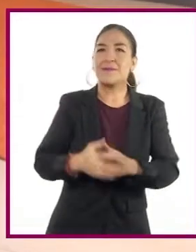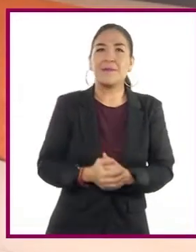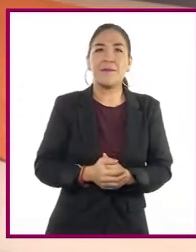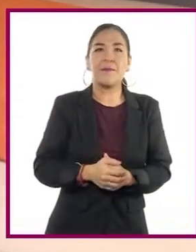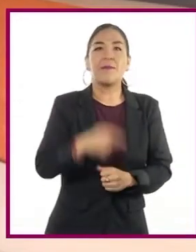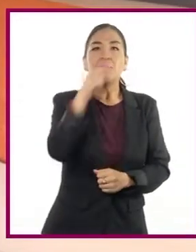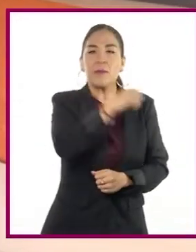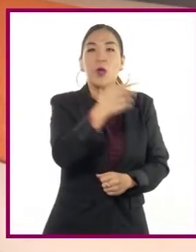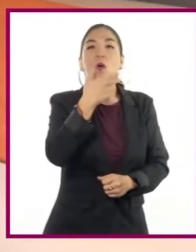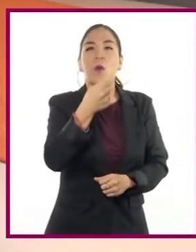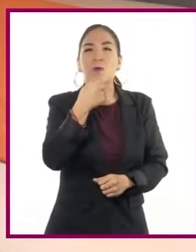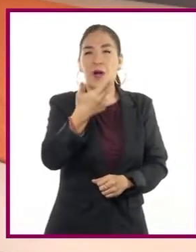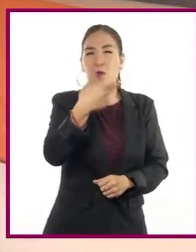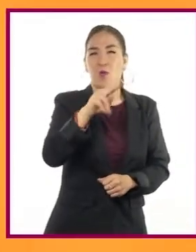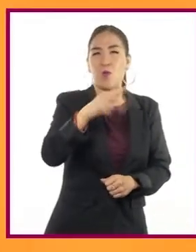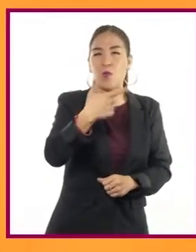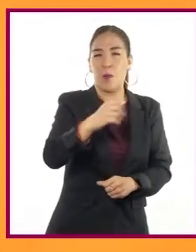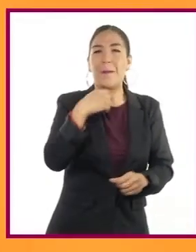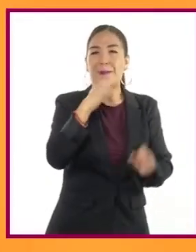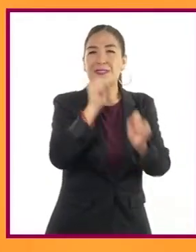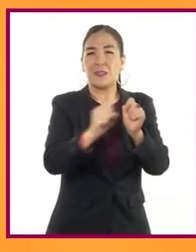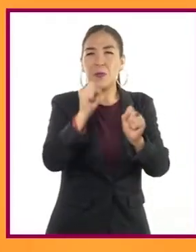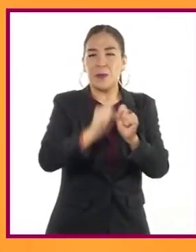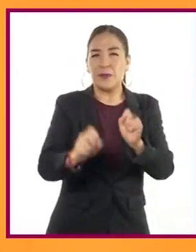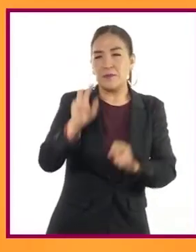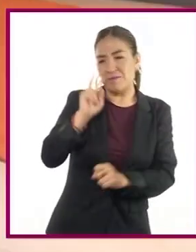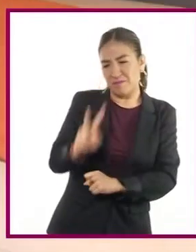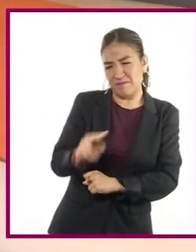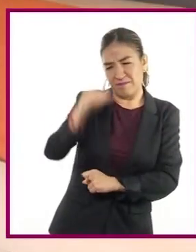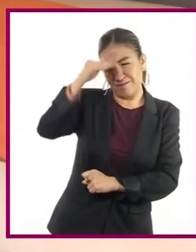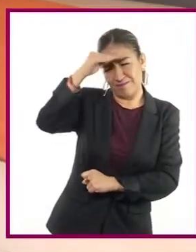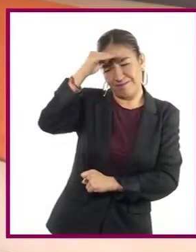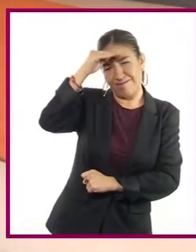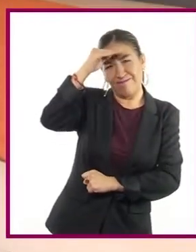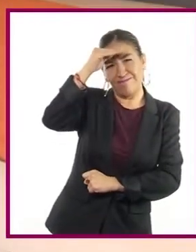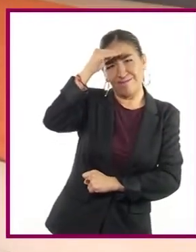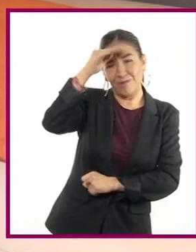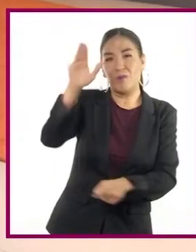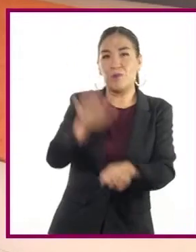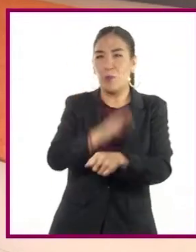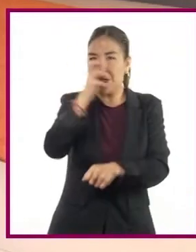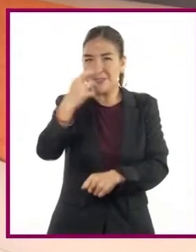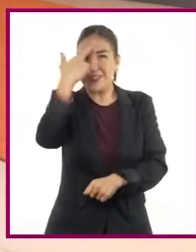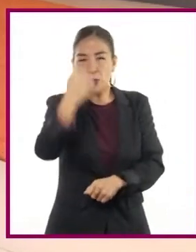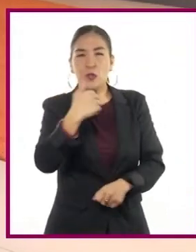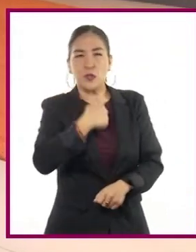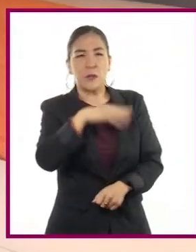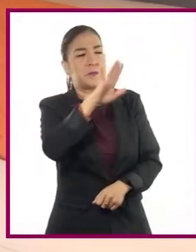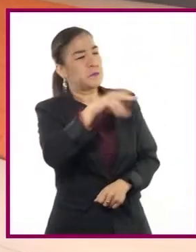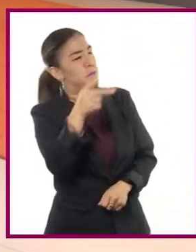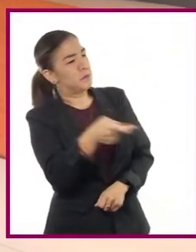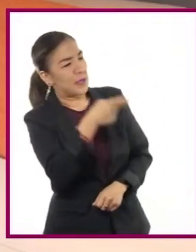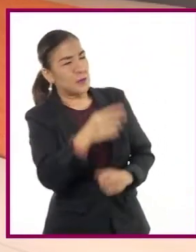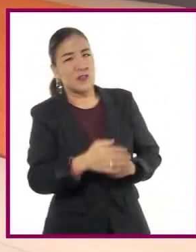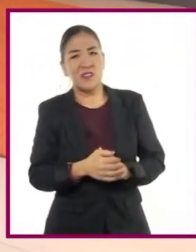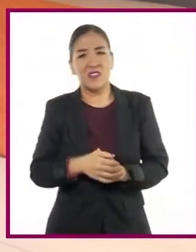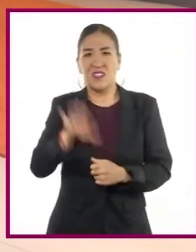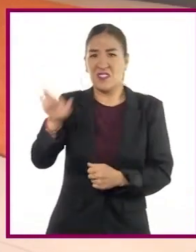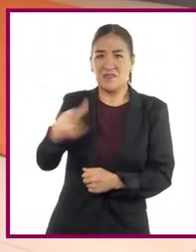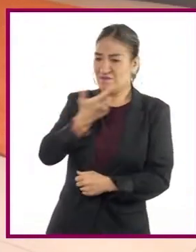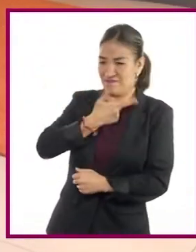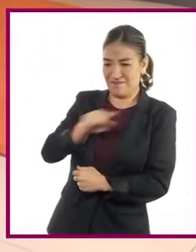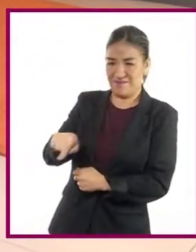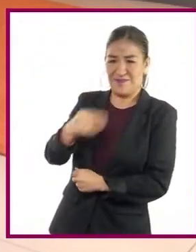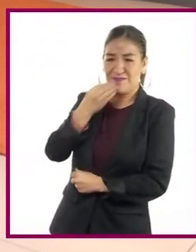Hugo observaba a su hermana, un poco pensativo, por lo cual me acerqué a preguntarle si no le había gustado lo